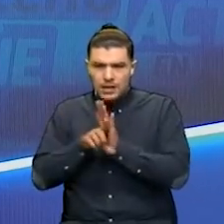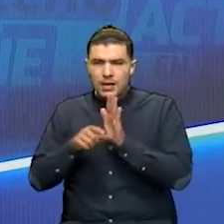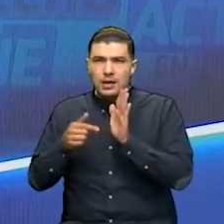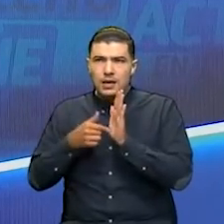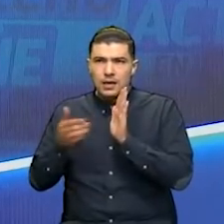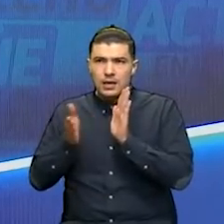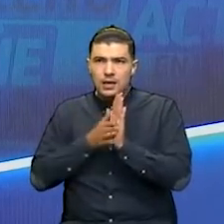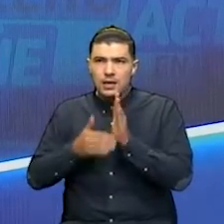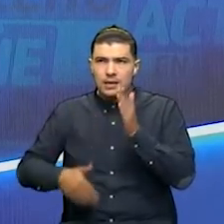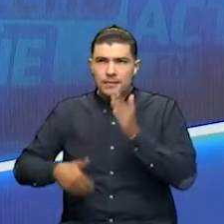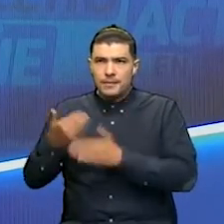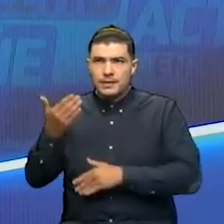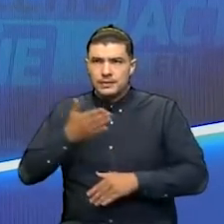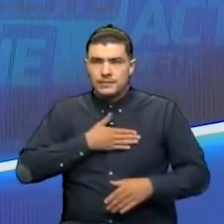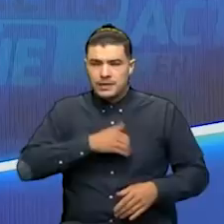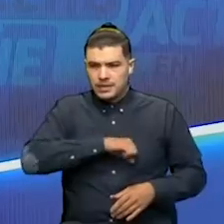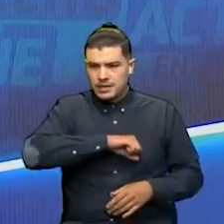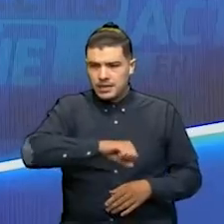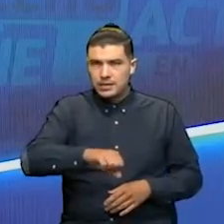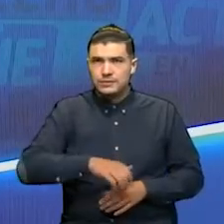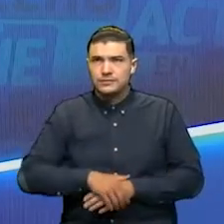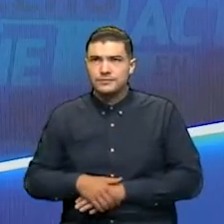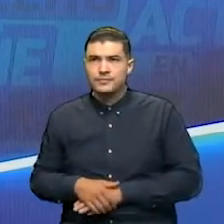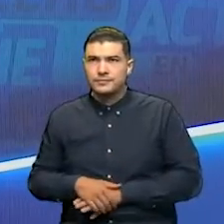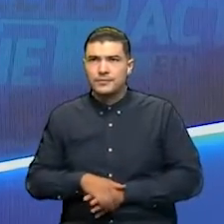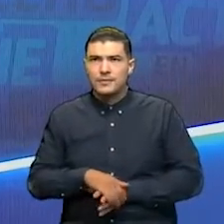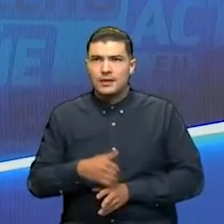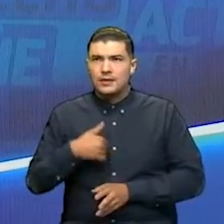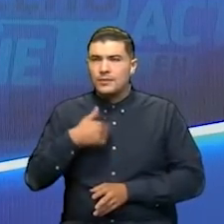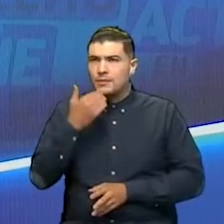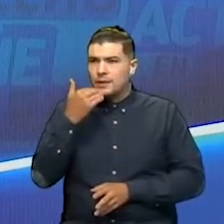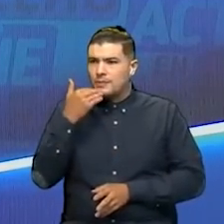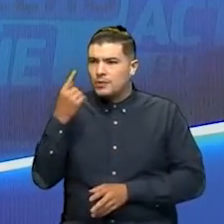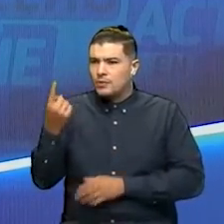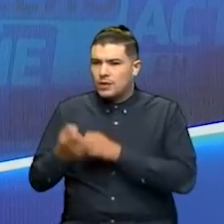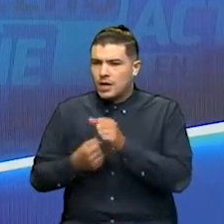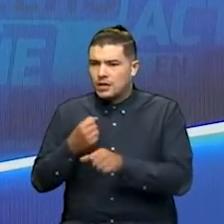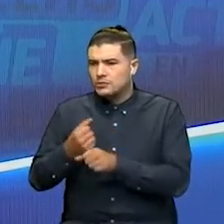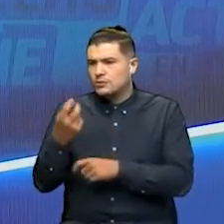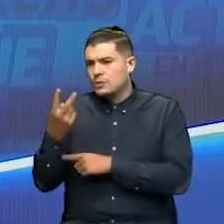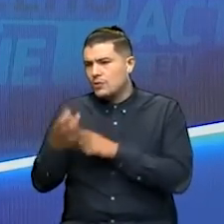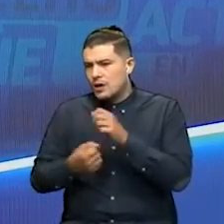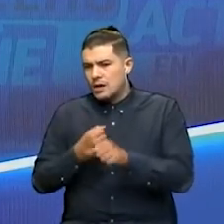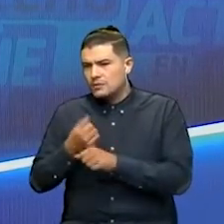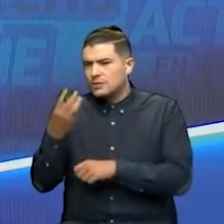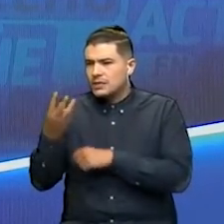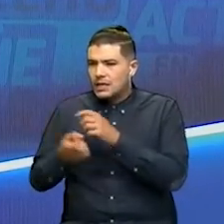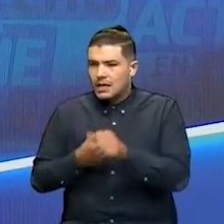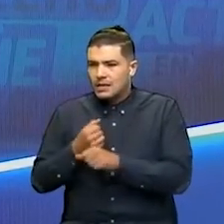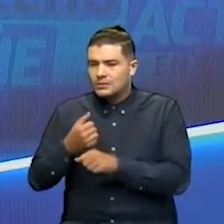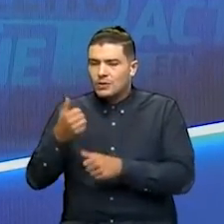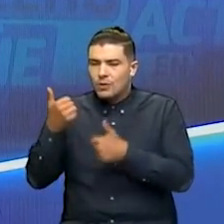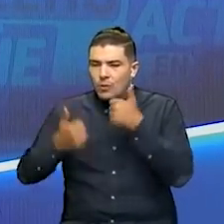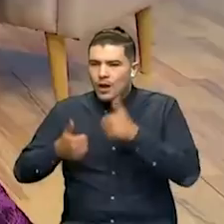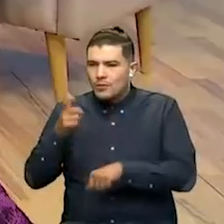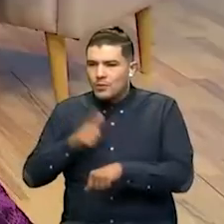a correr los derechos, por decirlo de alguna manera? O sea, ¿debo yo llevar 1 año, 2 años, 3 años? ¿En qué momento se declara ya una